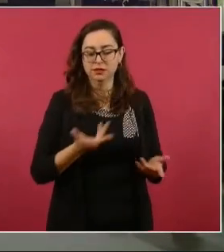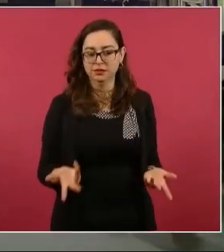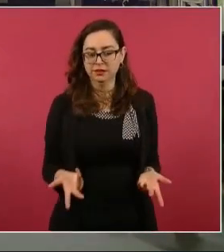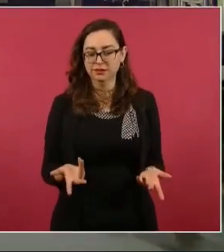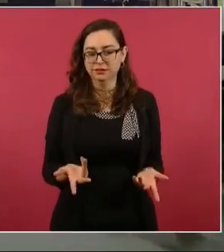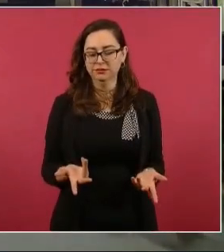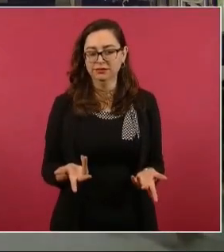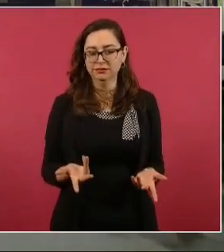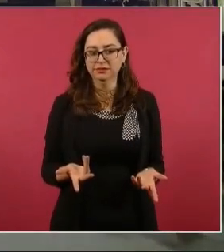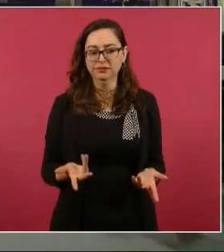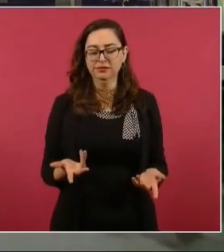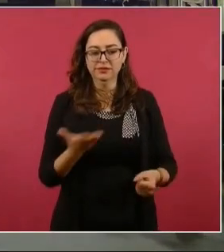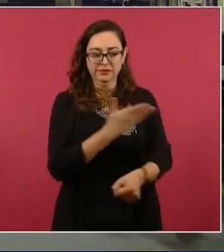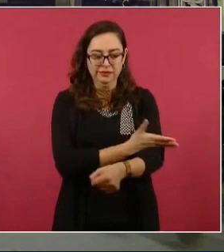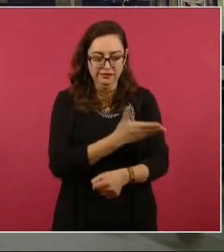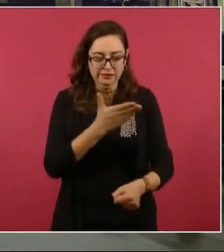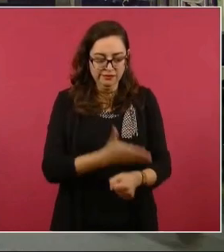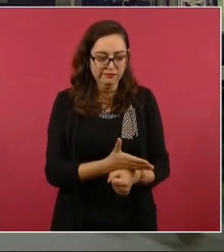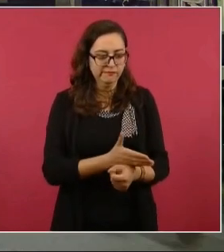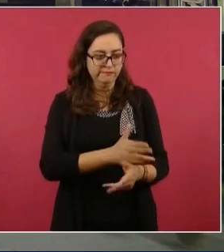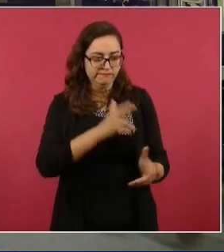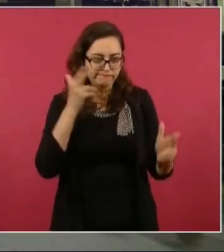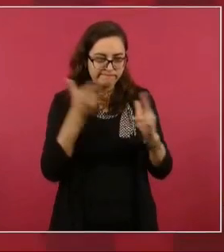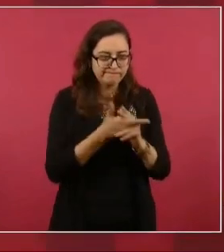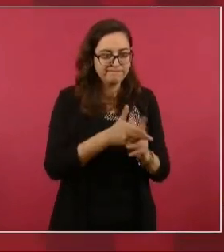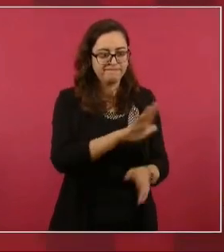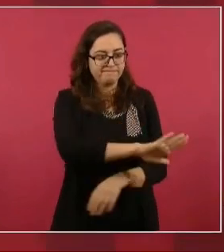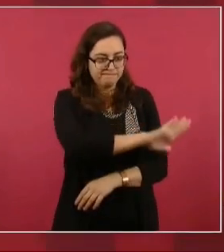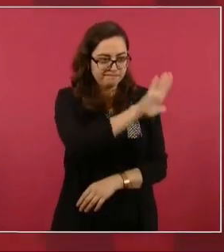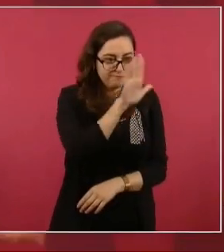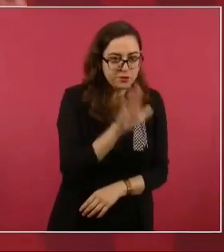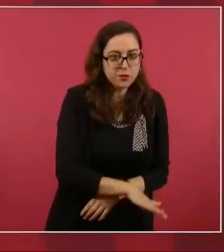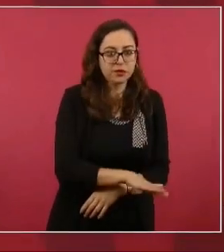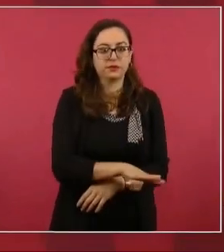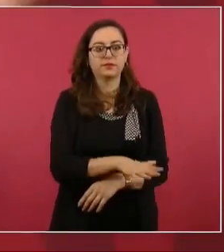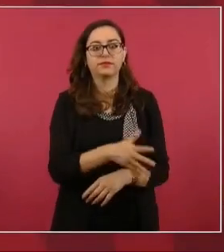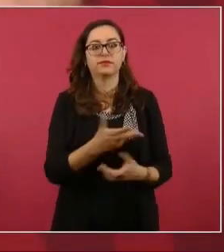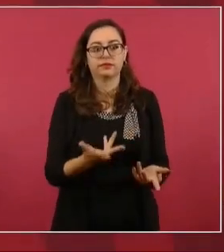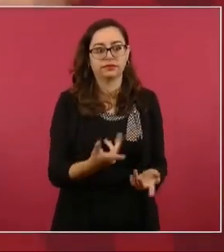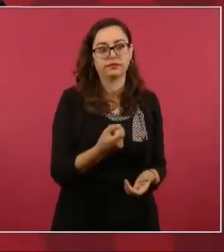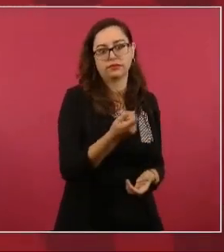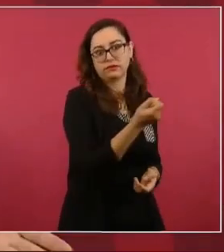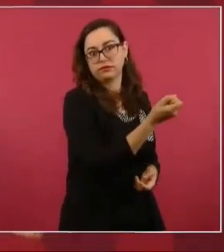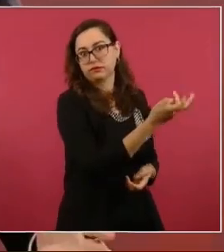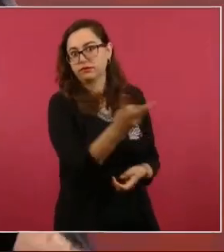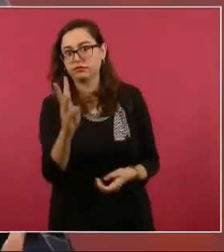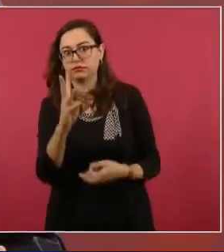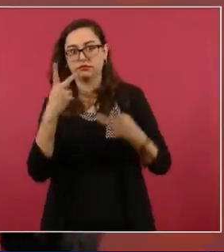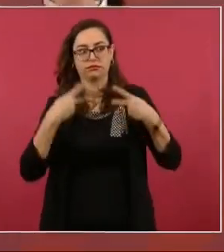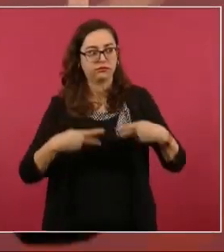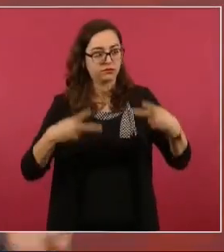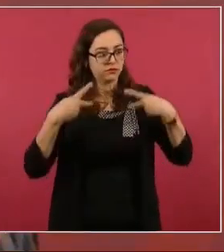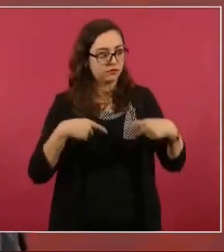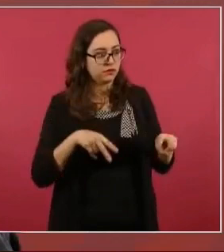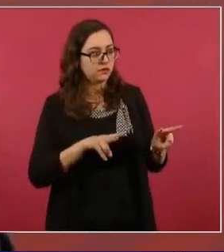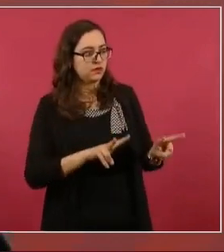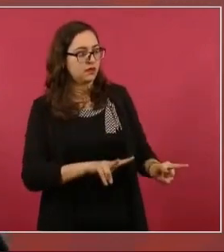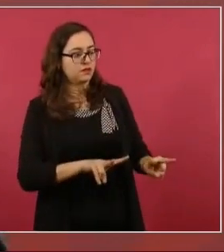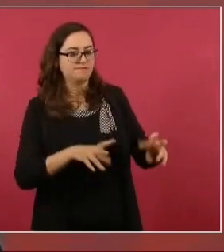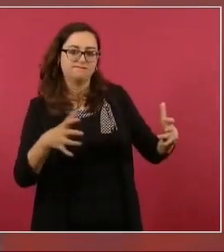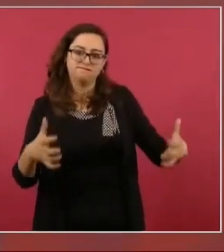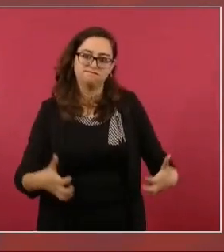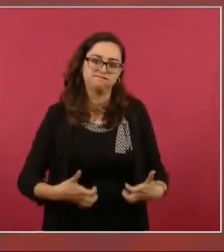asesinato de Madero, apóstol de la democracia. Es un ejército que surge para enfrentar a Victoriano